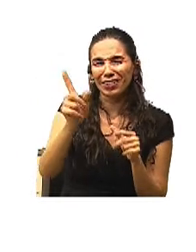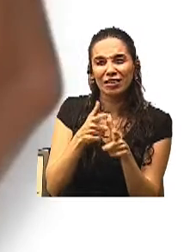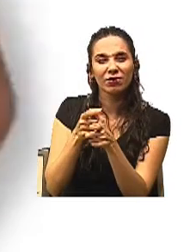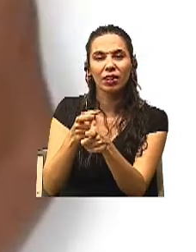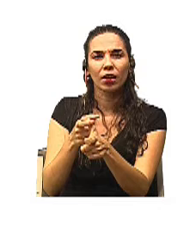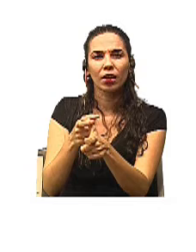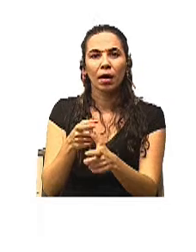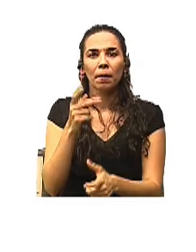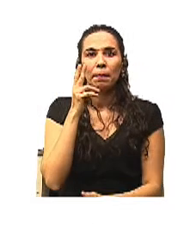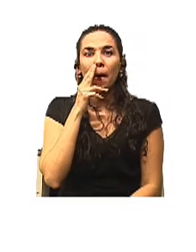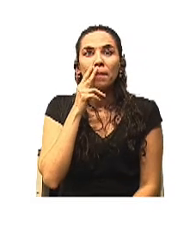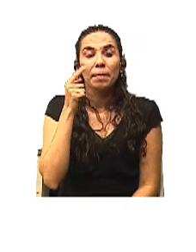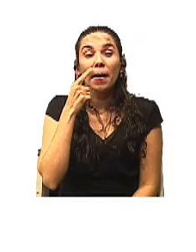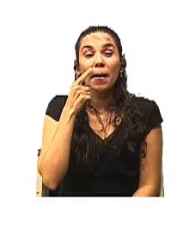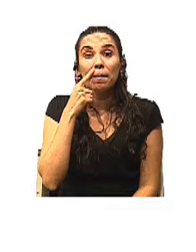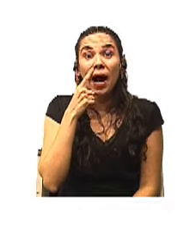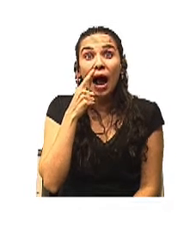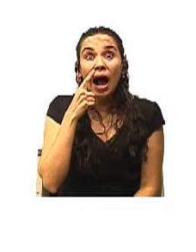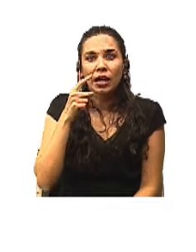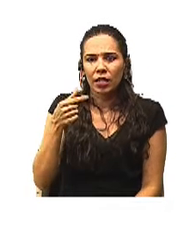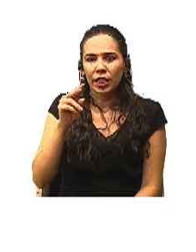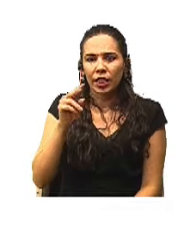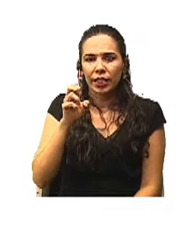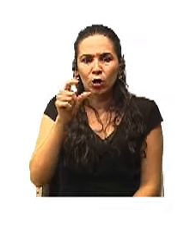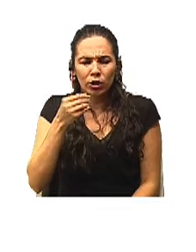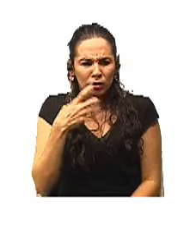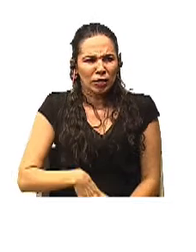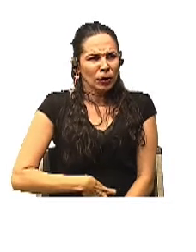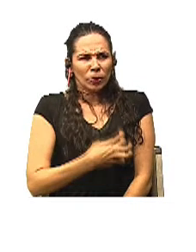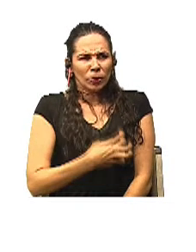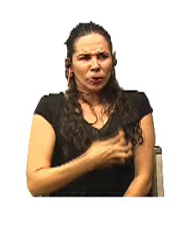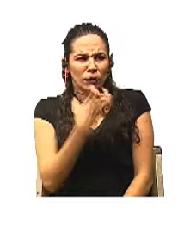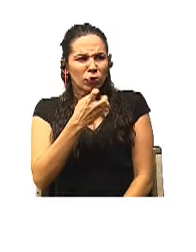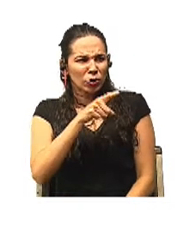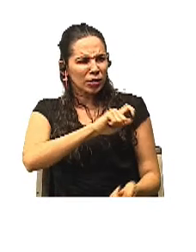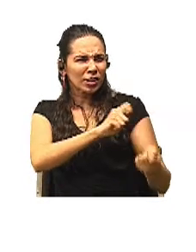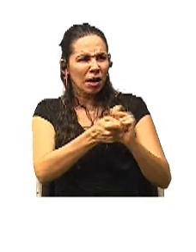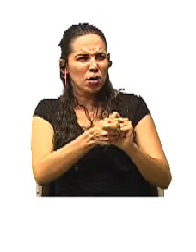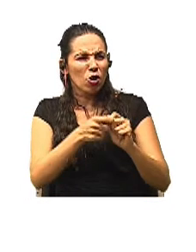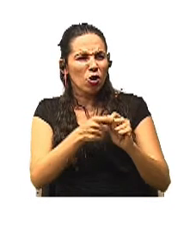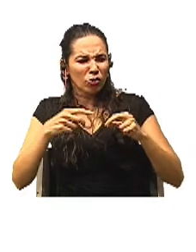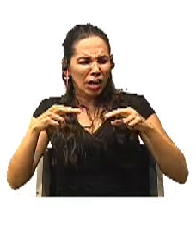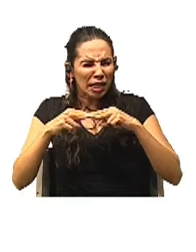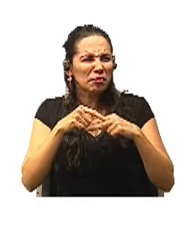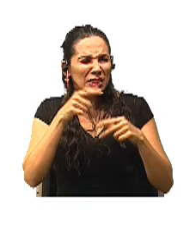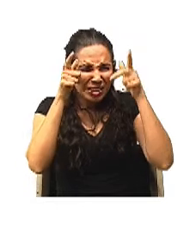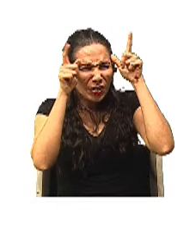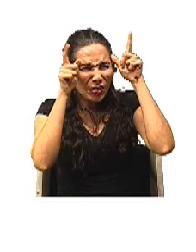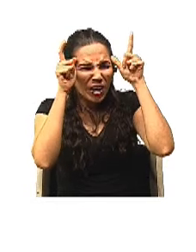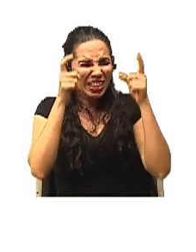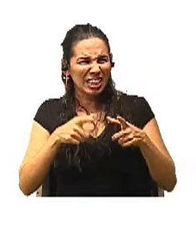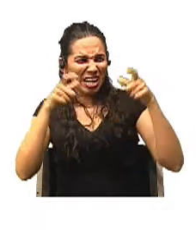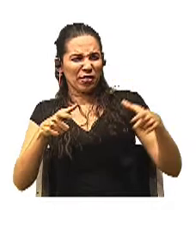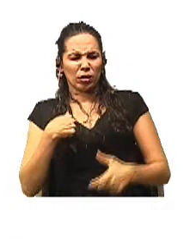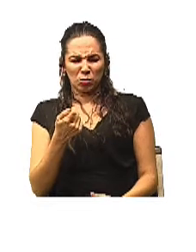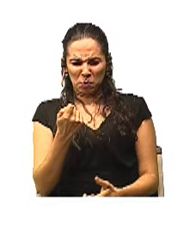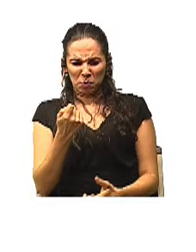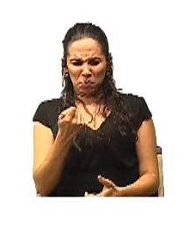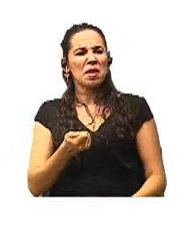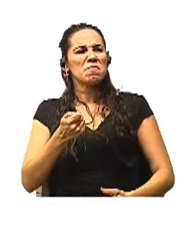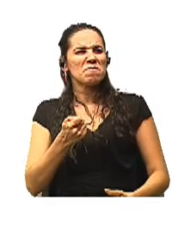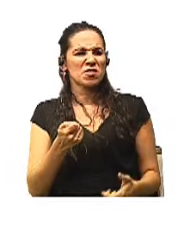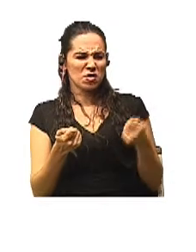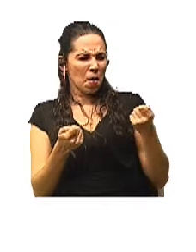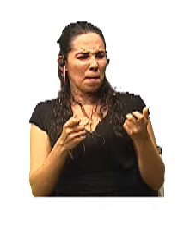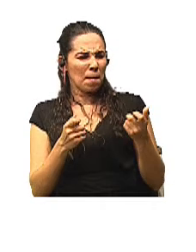de Gregorio, enojadísimo con la transformación de Gregorio en un insecto gigante, toma un bastón con la mano derecha y con la mano izquierda